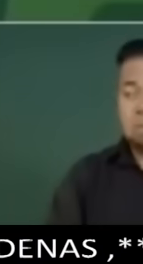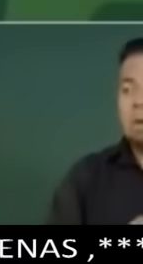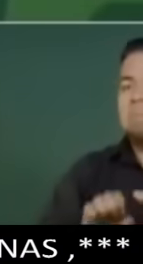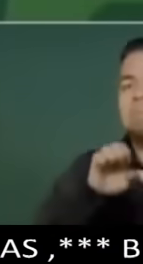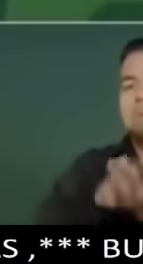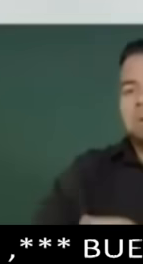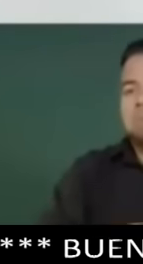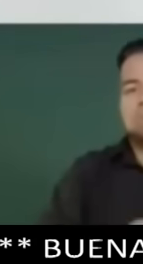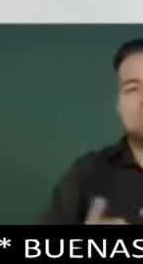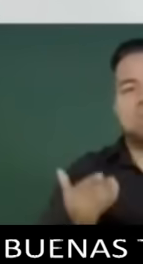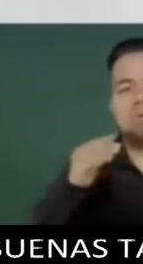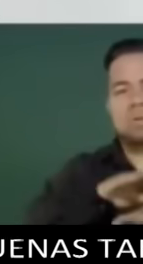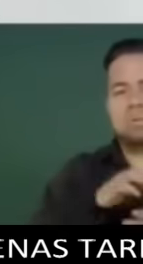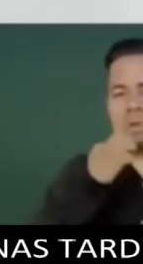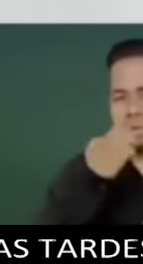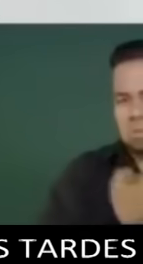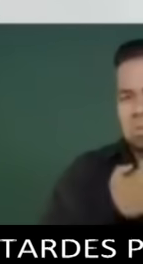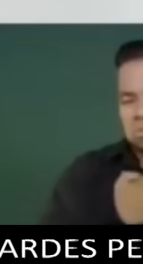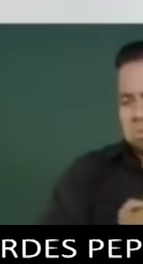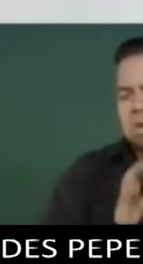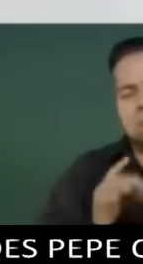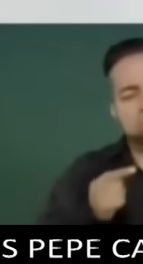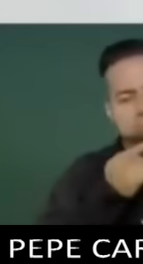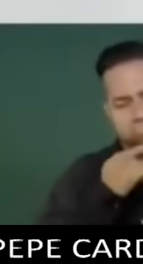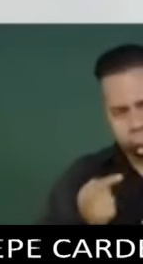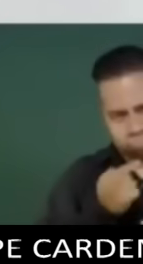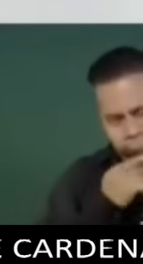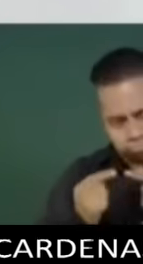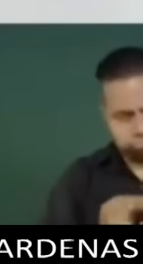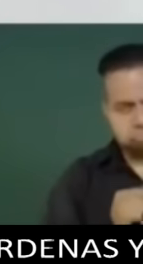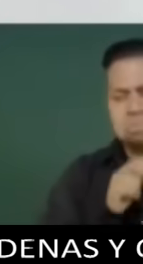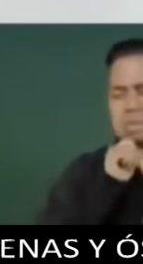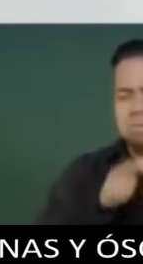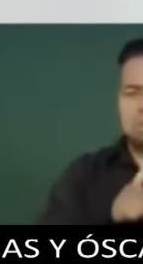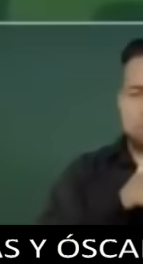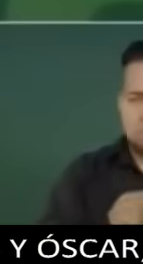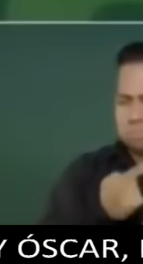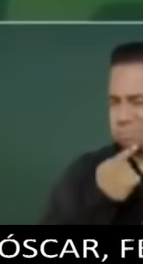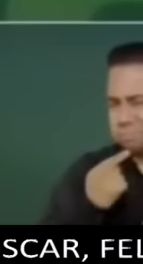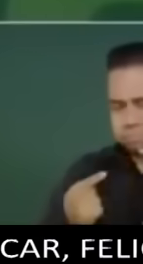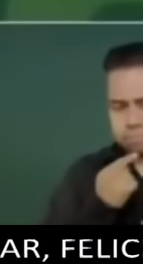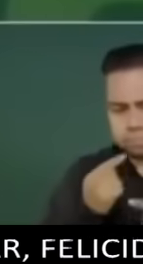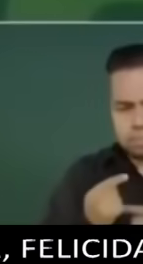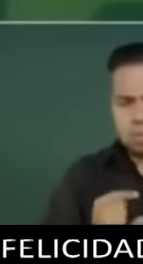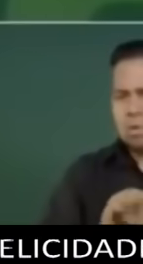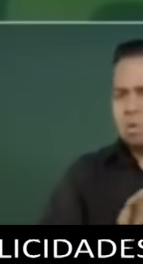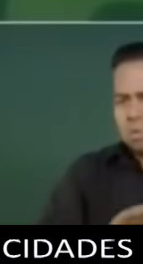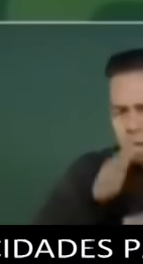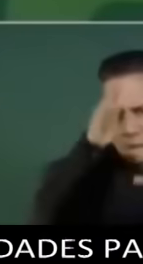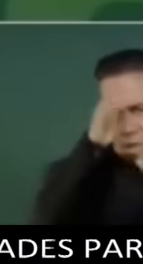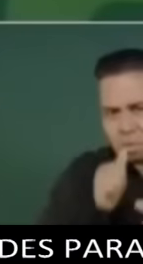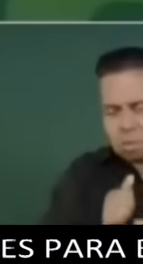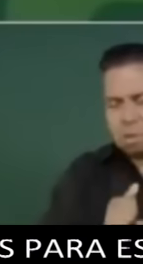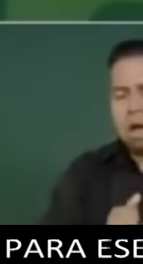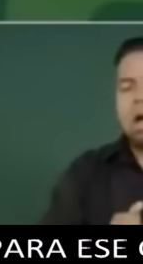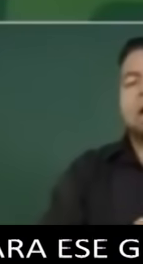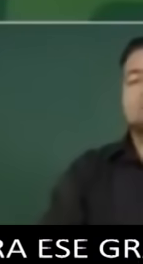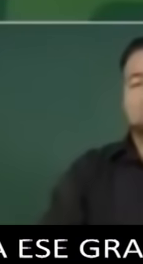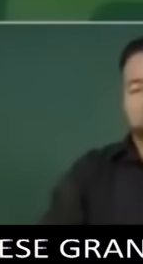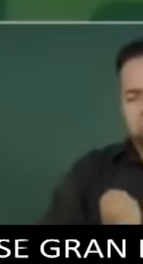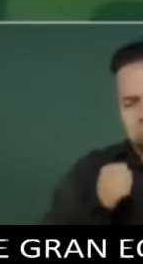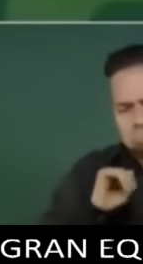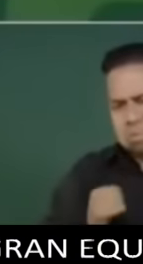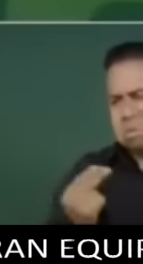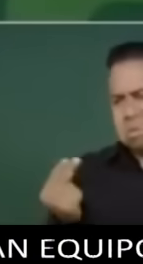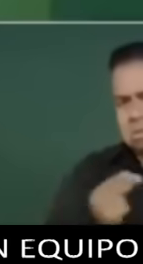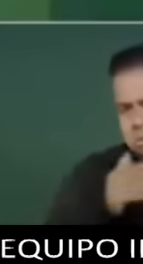Claudia Sheinbaum, pero pues no, hay que ser muy, muy avezado en política para entender a quién se refería cuando dice quién me va a suceder, seguramente